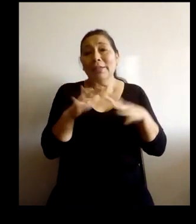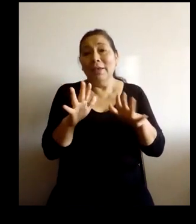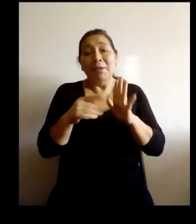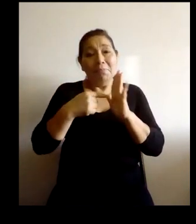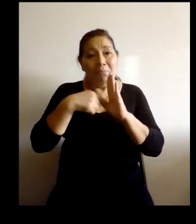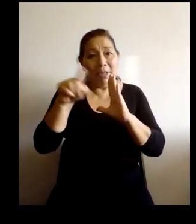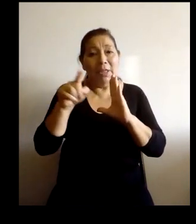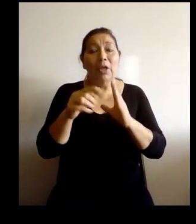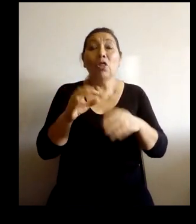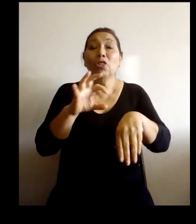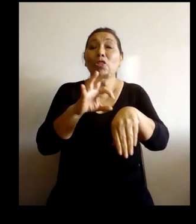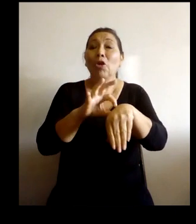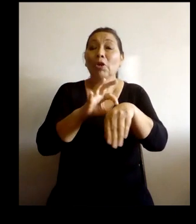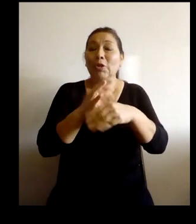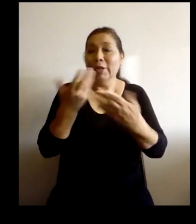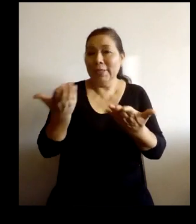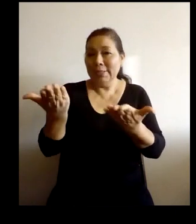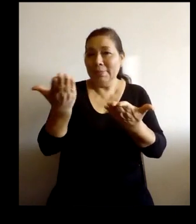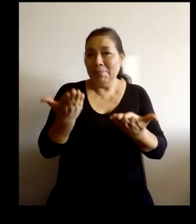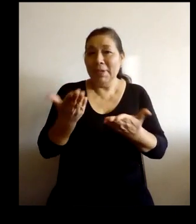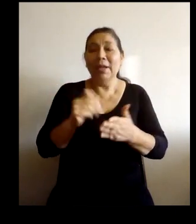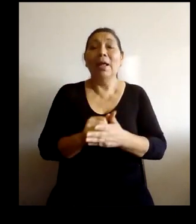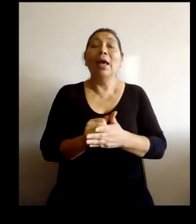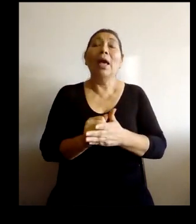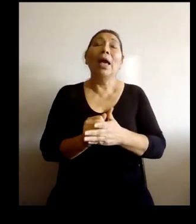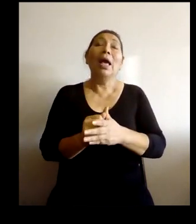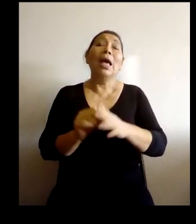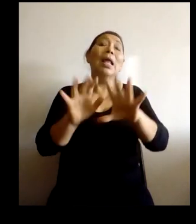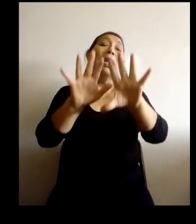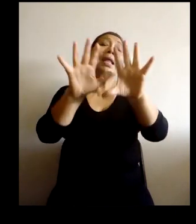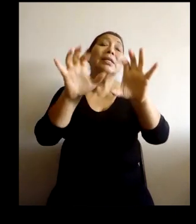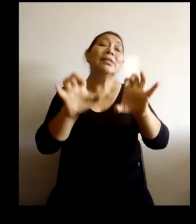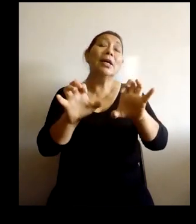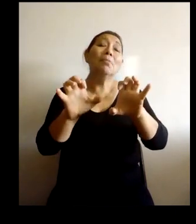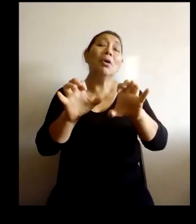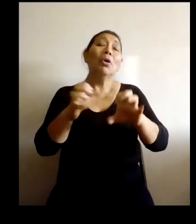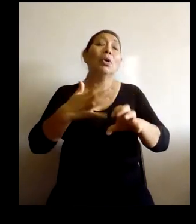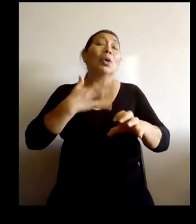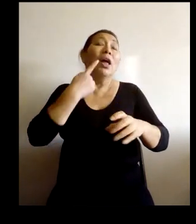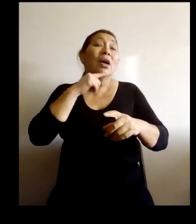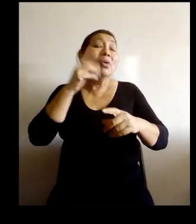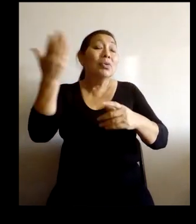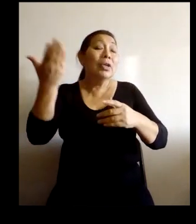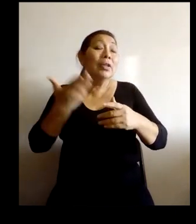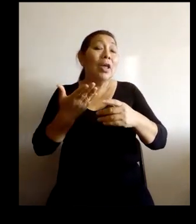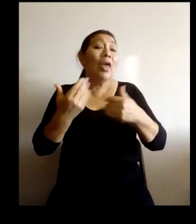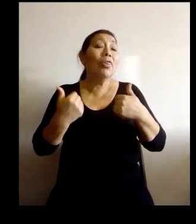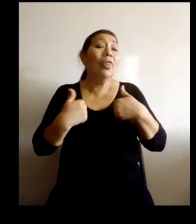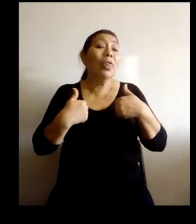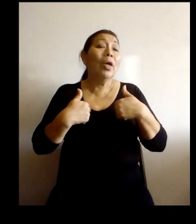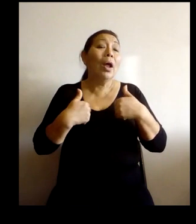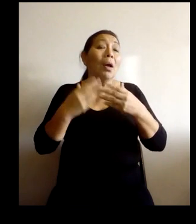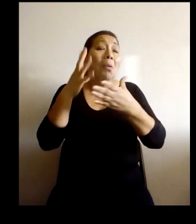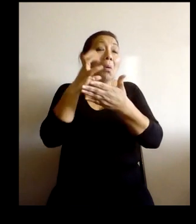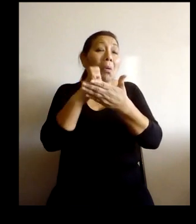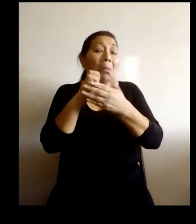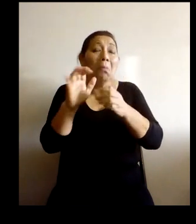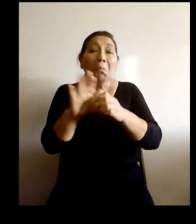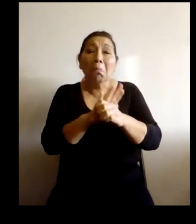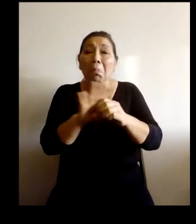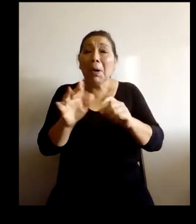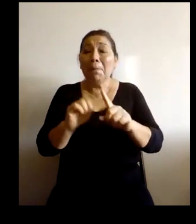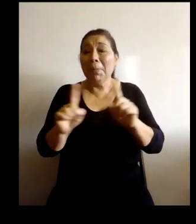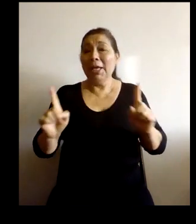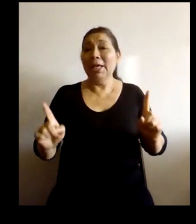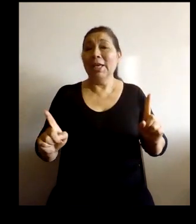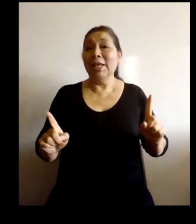colegiado que ha emitido, del colegiado médico que ha emitido esto. En la prueba del informe radiológico, que también obra en autos, solamente se establece que tiene una opacidad